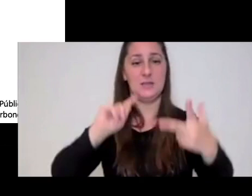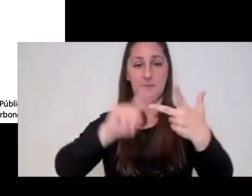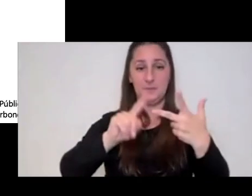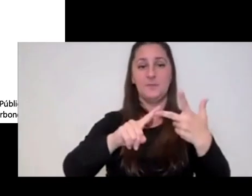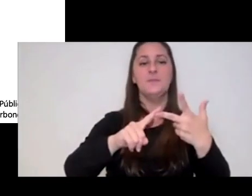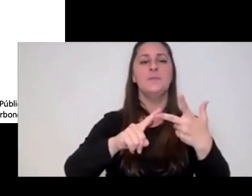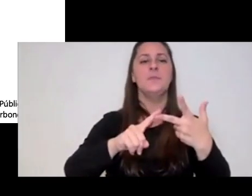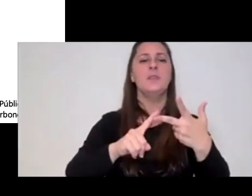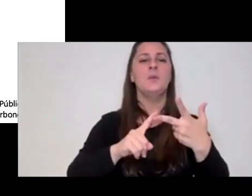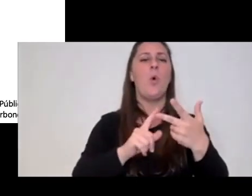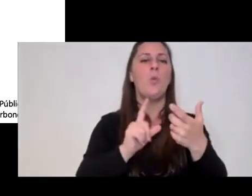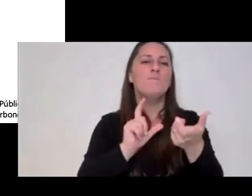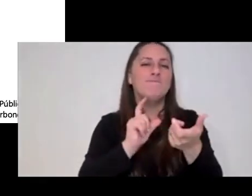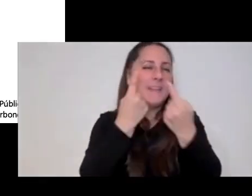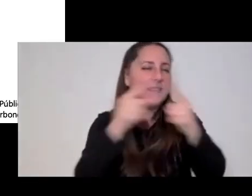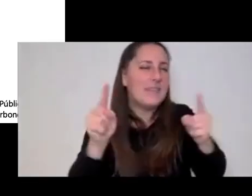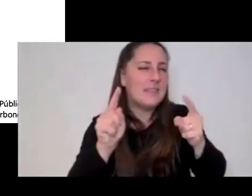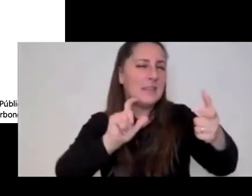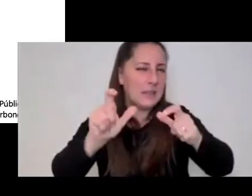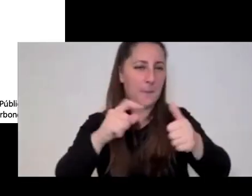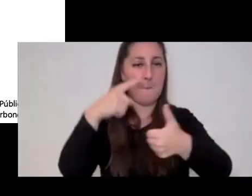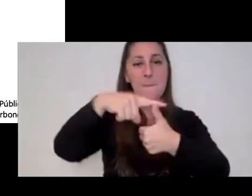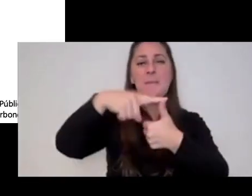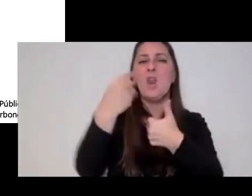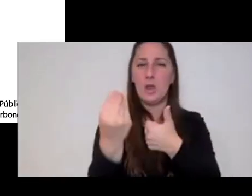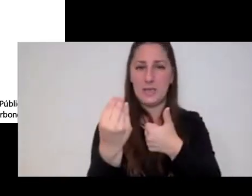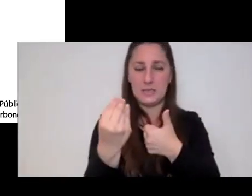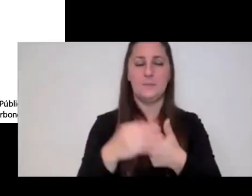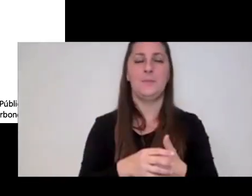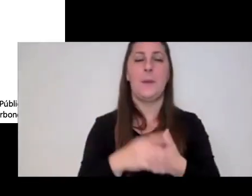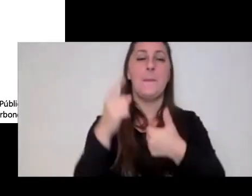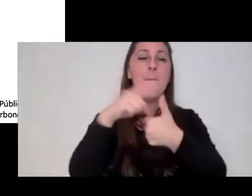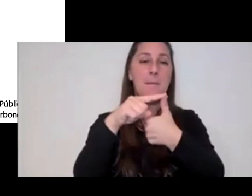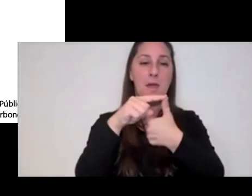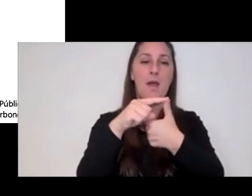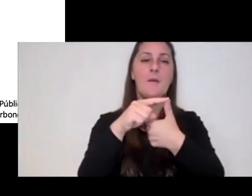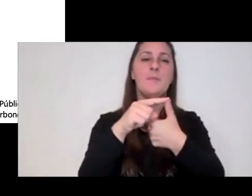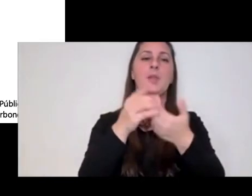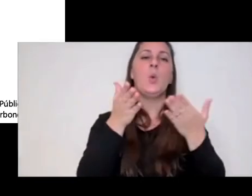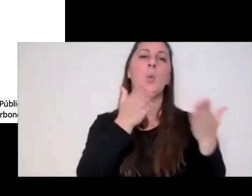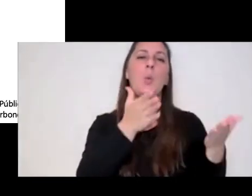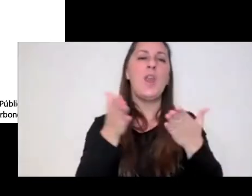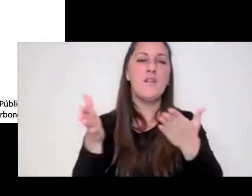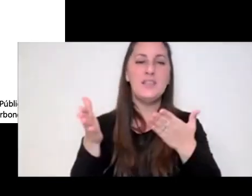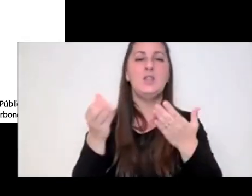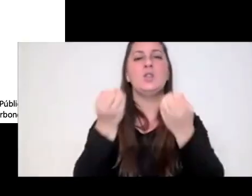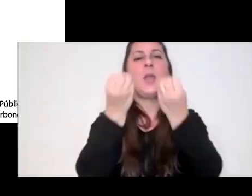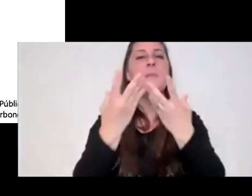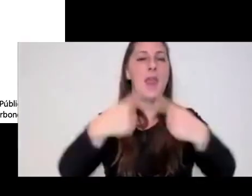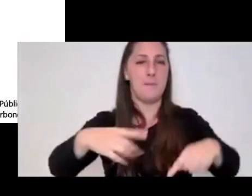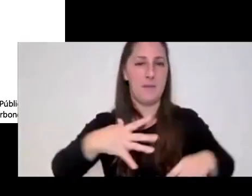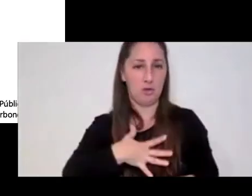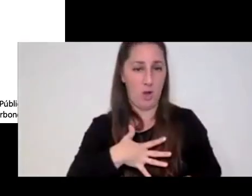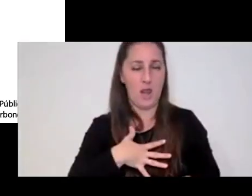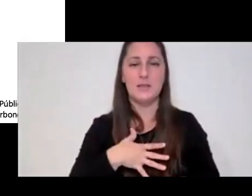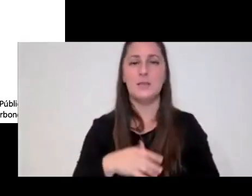diferimiento. ¿De qué se trata el primer capítulo? La primera sección, beneficio de exención en bienes personales. Bueno, básicamente lo que me